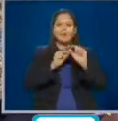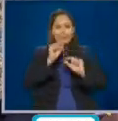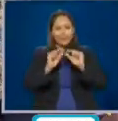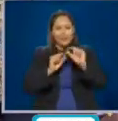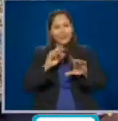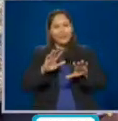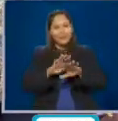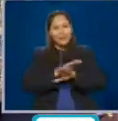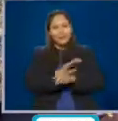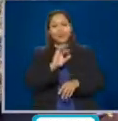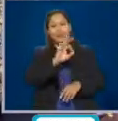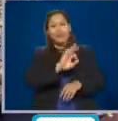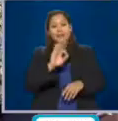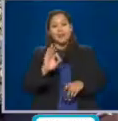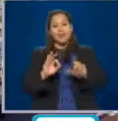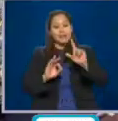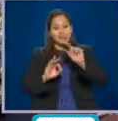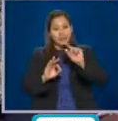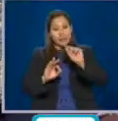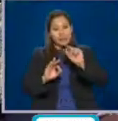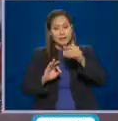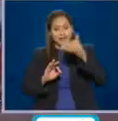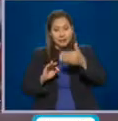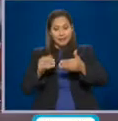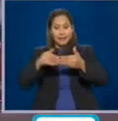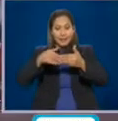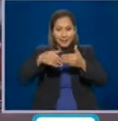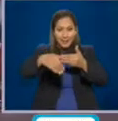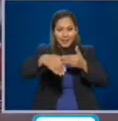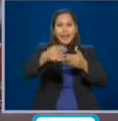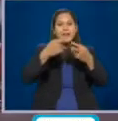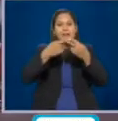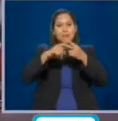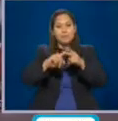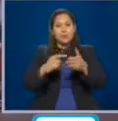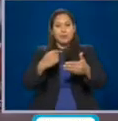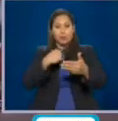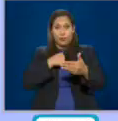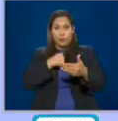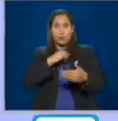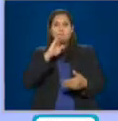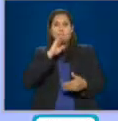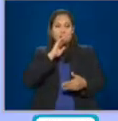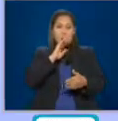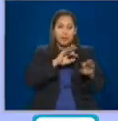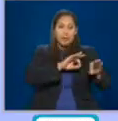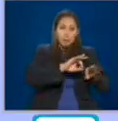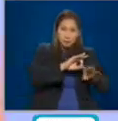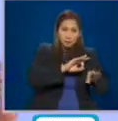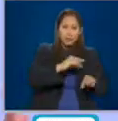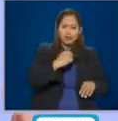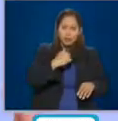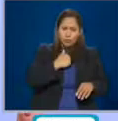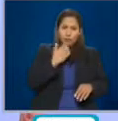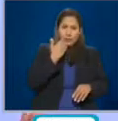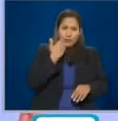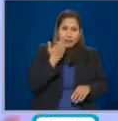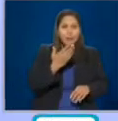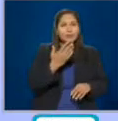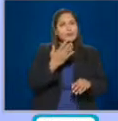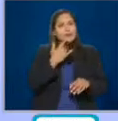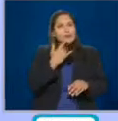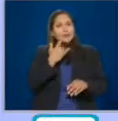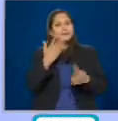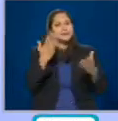partir de los 70s, por ejemplo, hubo ese resurgimiento de, bueno, yo mamá voy a trabajar, yo quiero salir al